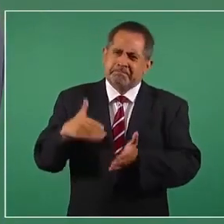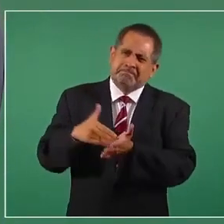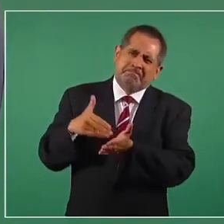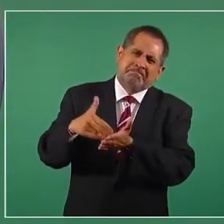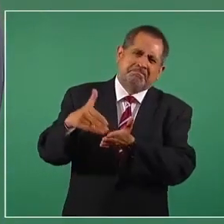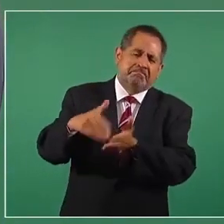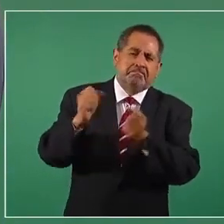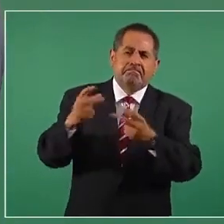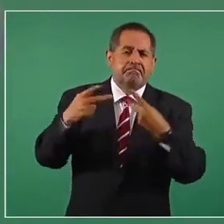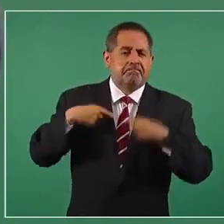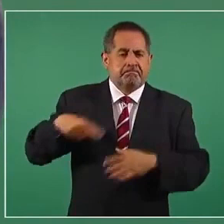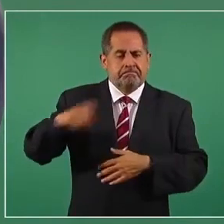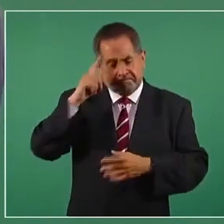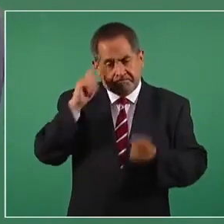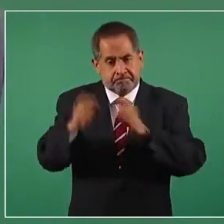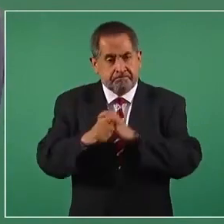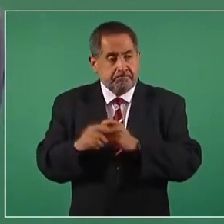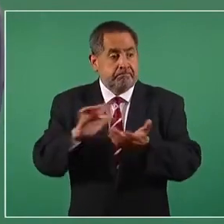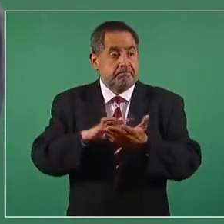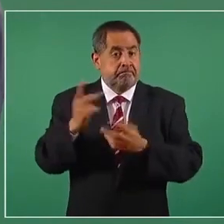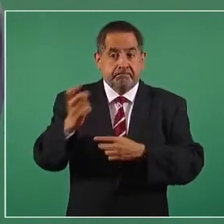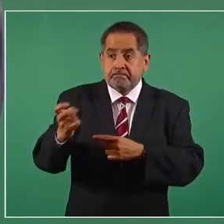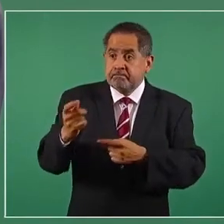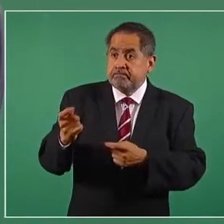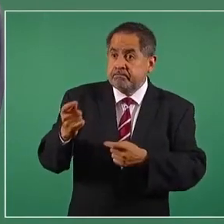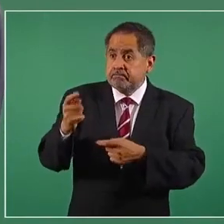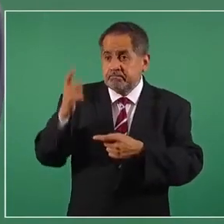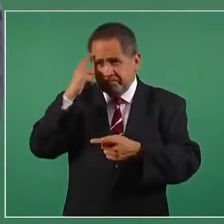millones. Si no fuese por eso,